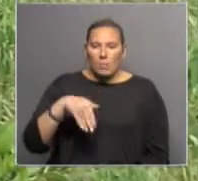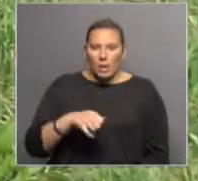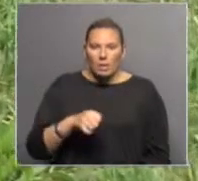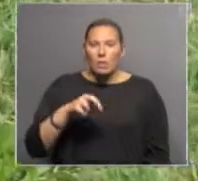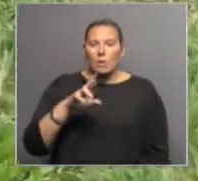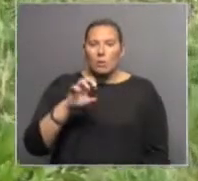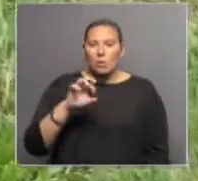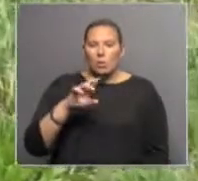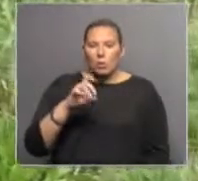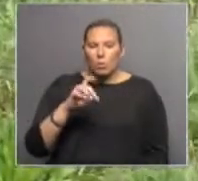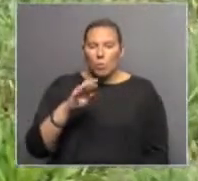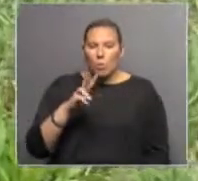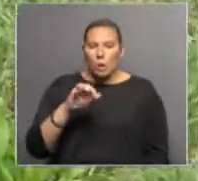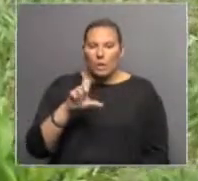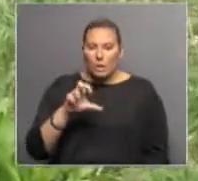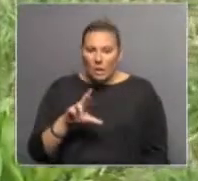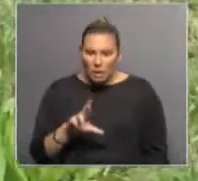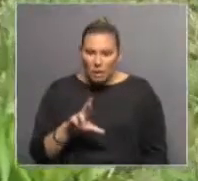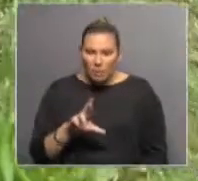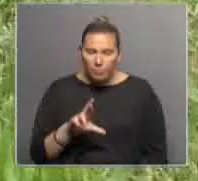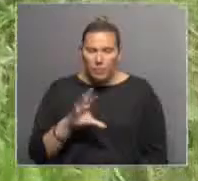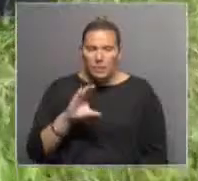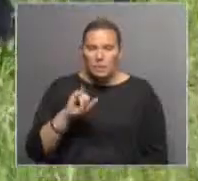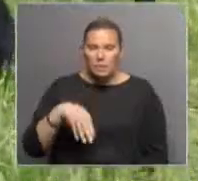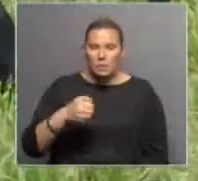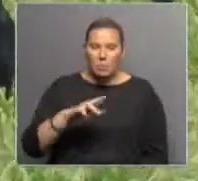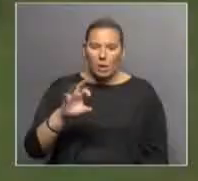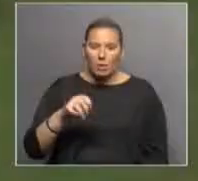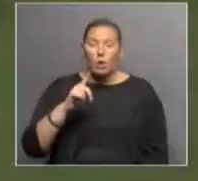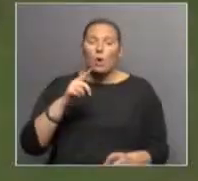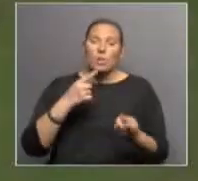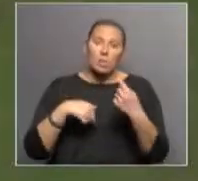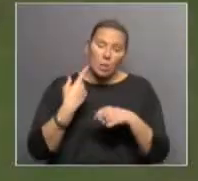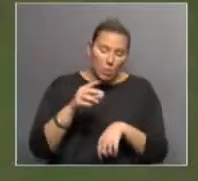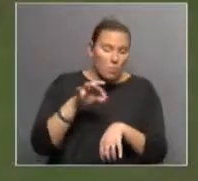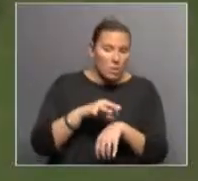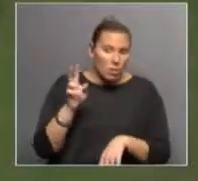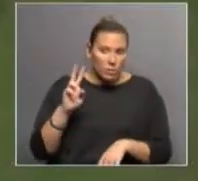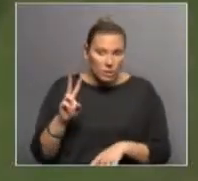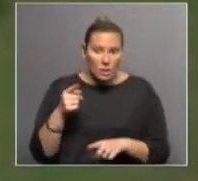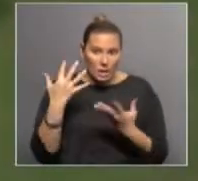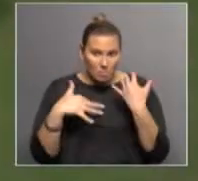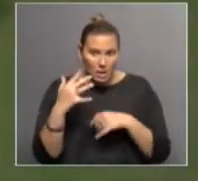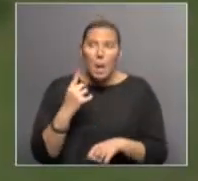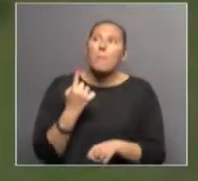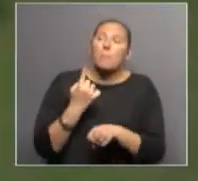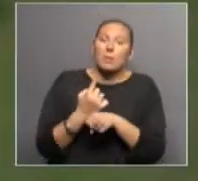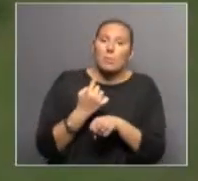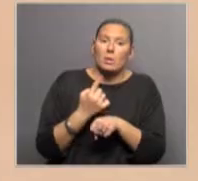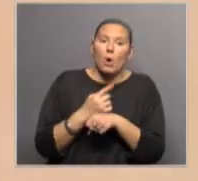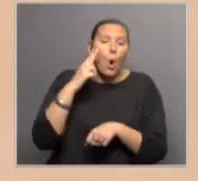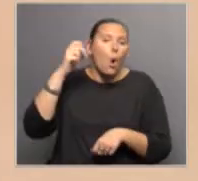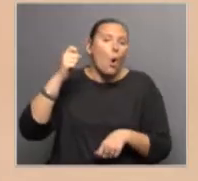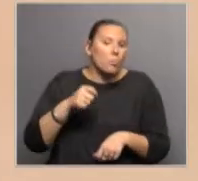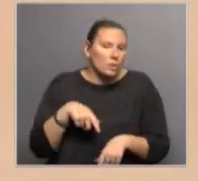Cimarrón. Y si nos vamos a la tercera fuente de información, que es de la percepción de los veterinarios, ahí aparece por primera vez, según la opinión de